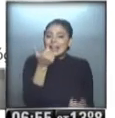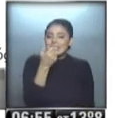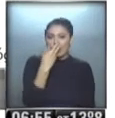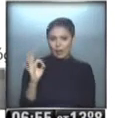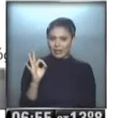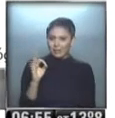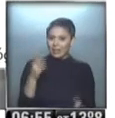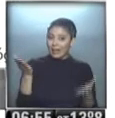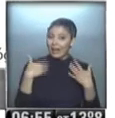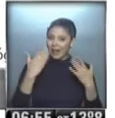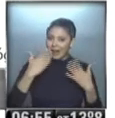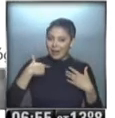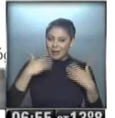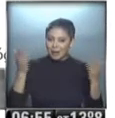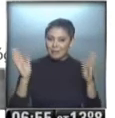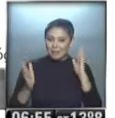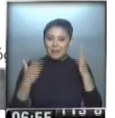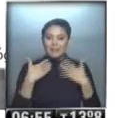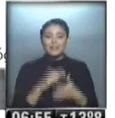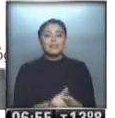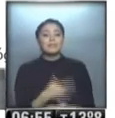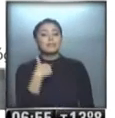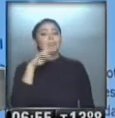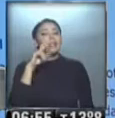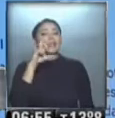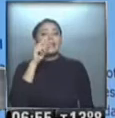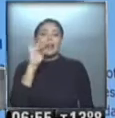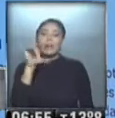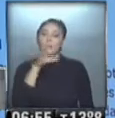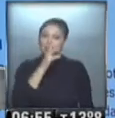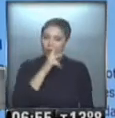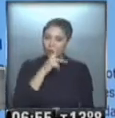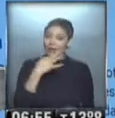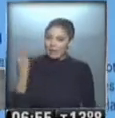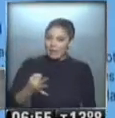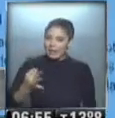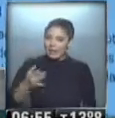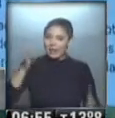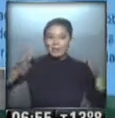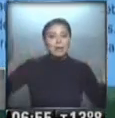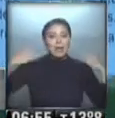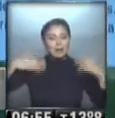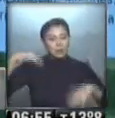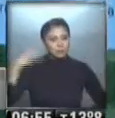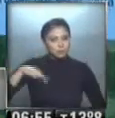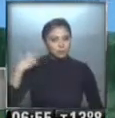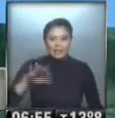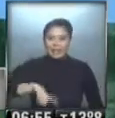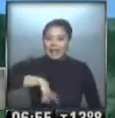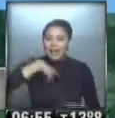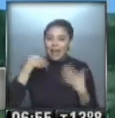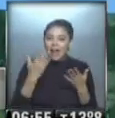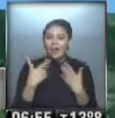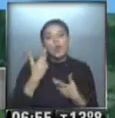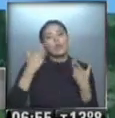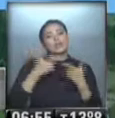Se va poniendo tibia la primavera. Ricardo Morales, querido de San Juan. Se está poniendo caliente la primavera, por suerte.